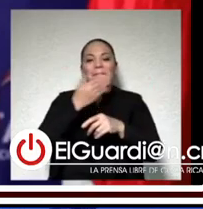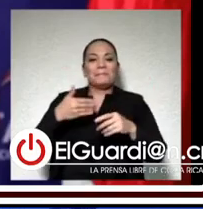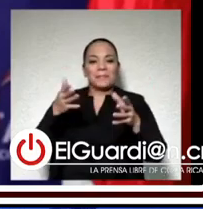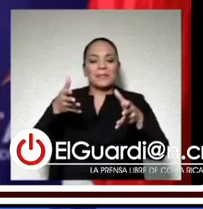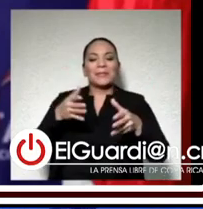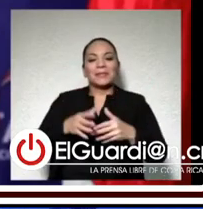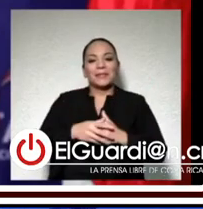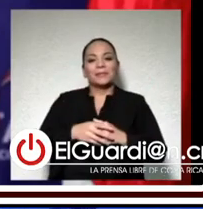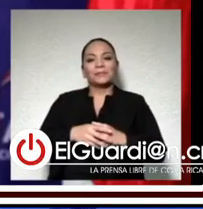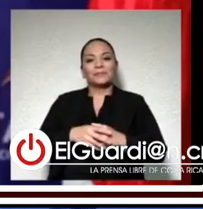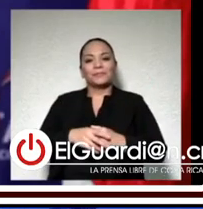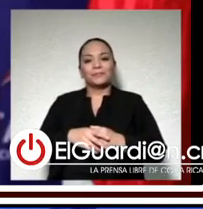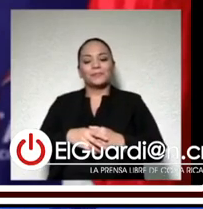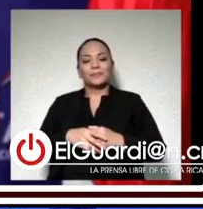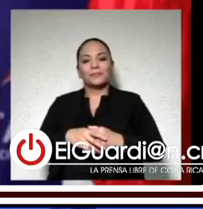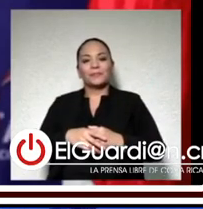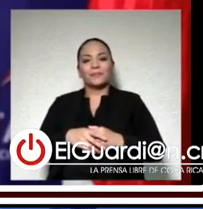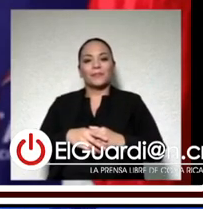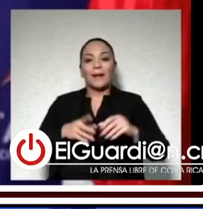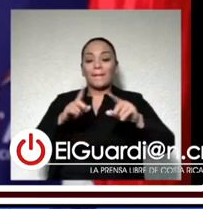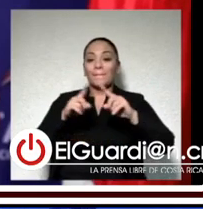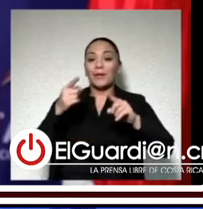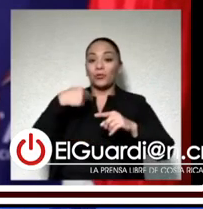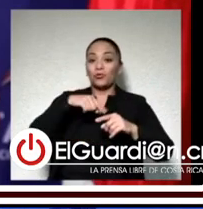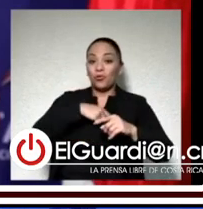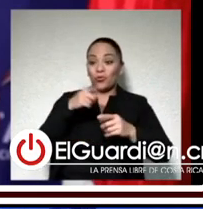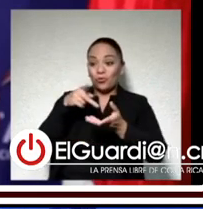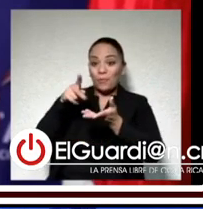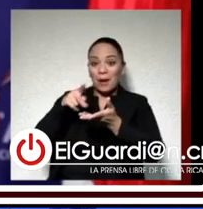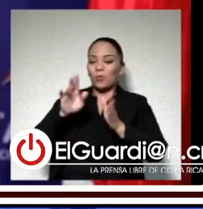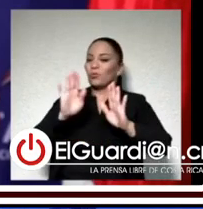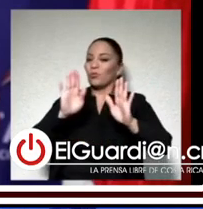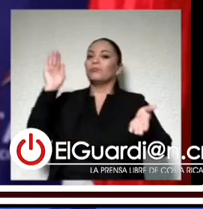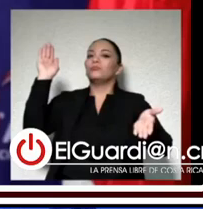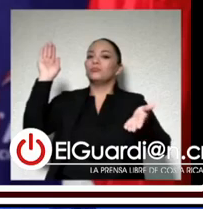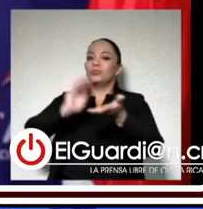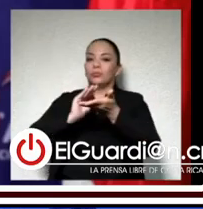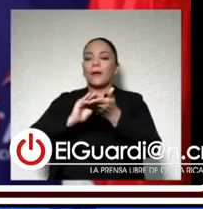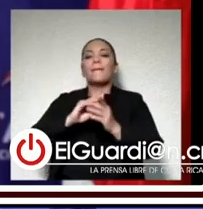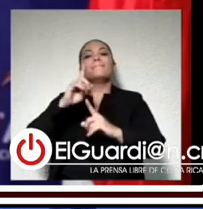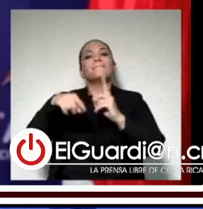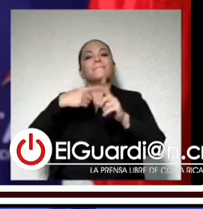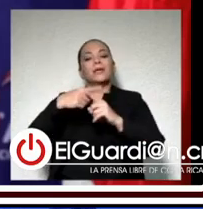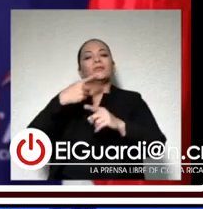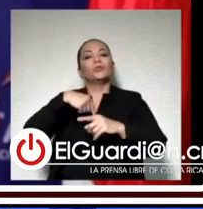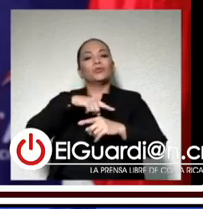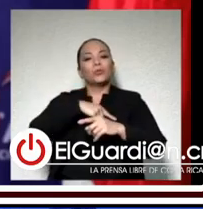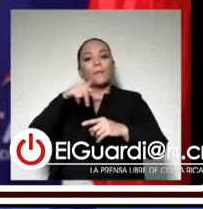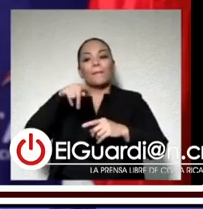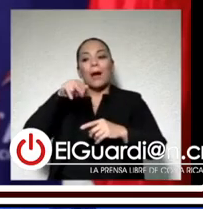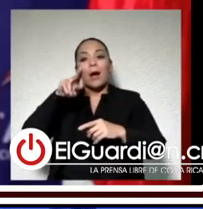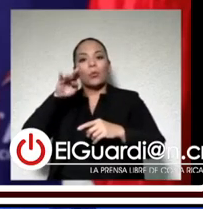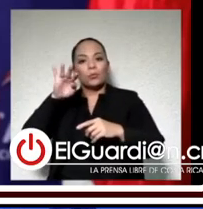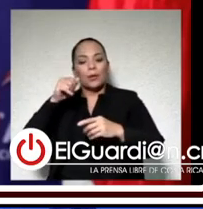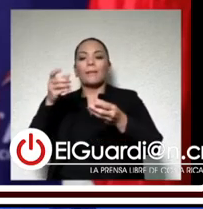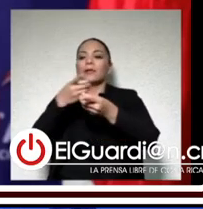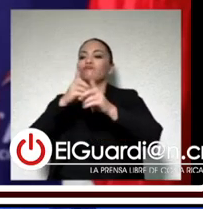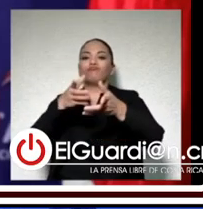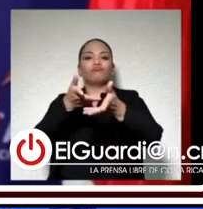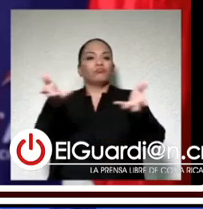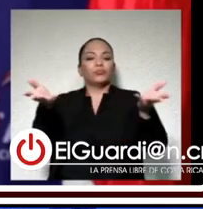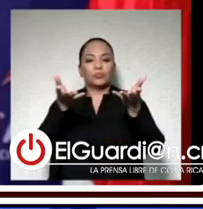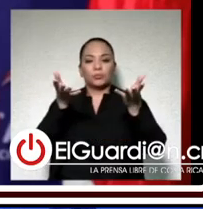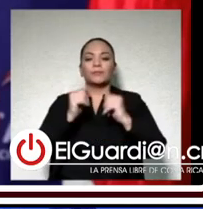podría equivocarme, esos pagos, y además hemos democratizado la pauta. Todavía se le paga